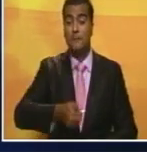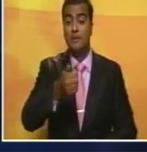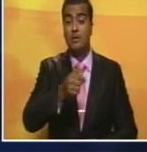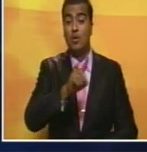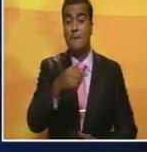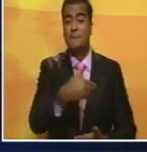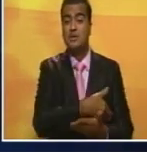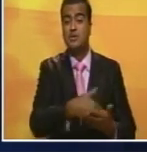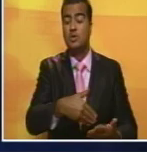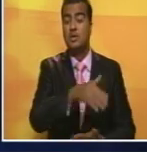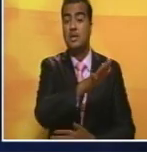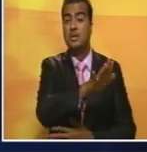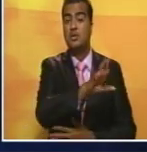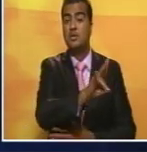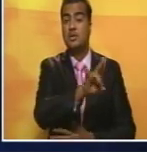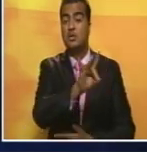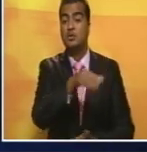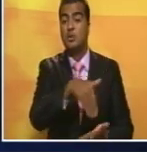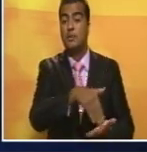de